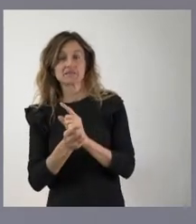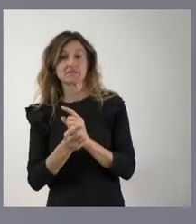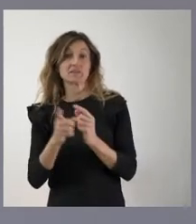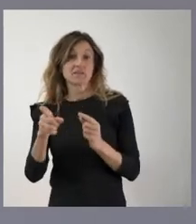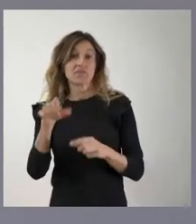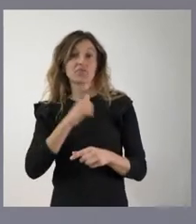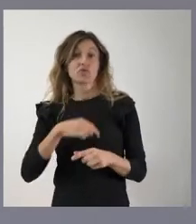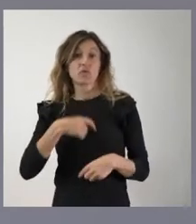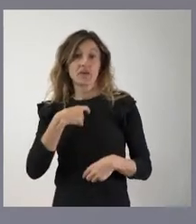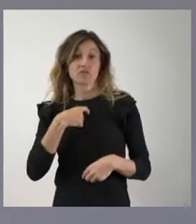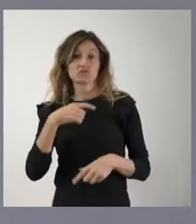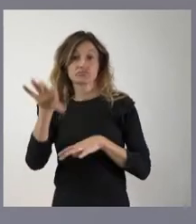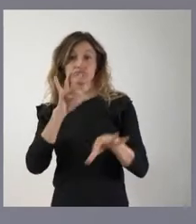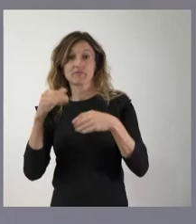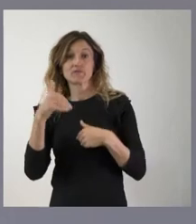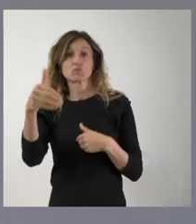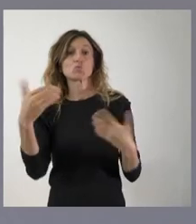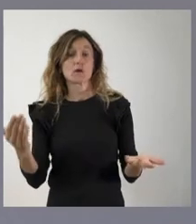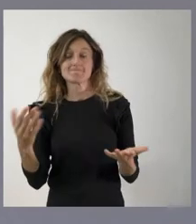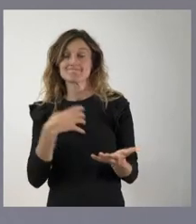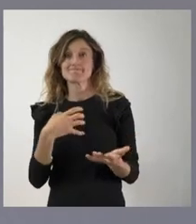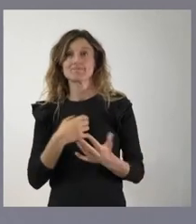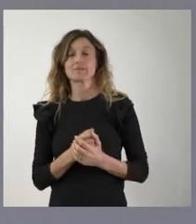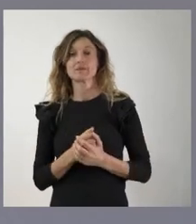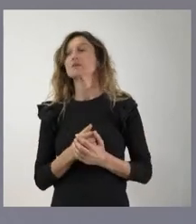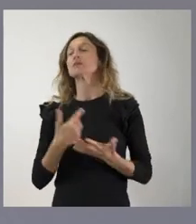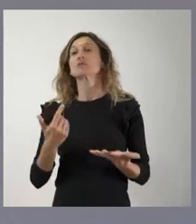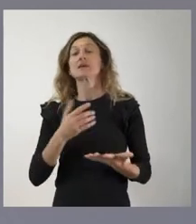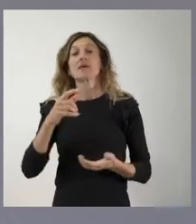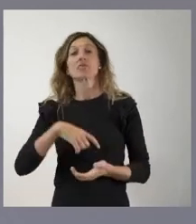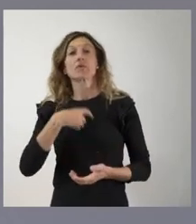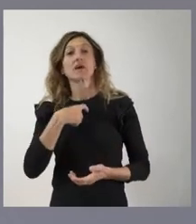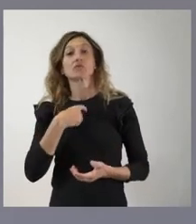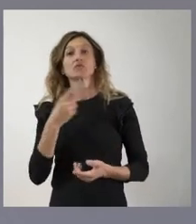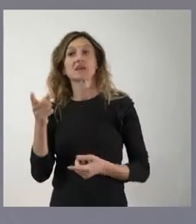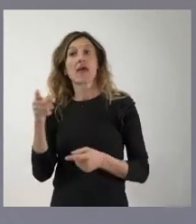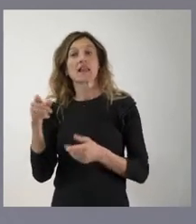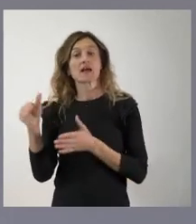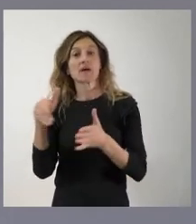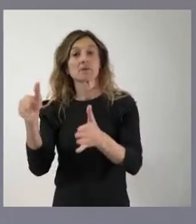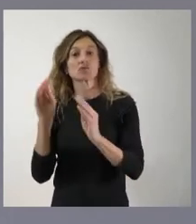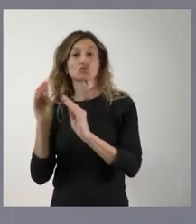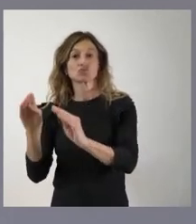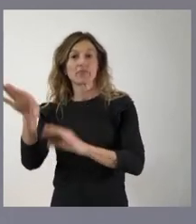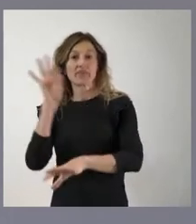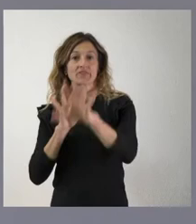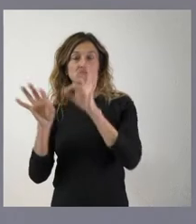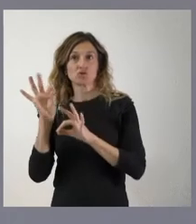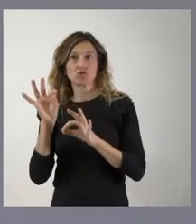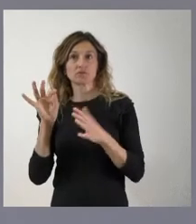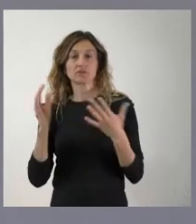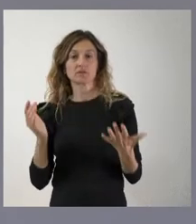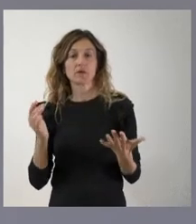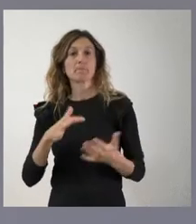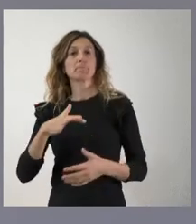futuro a nosotros nos parece que todo lo que sea dar posibilidades a los ciudadanos a decidir Su futuro todo lo que sea otorgar a los ciudadanos